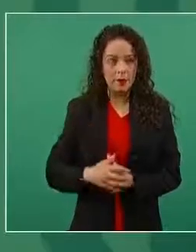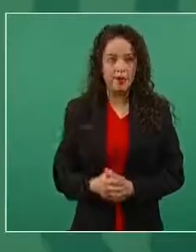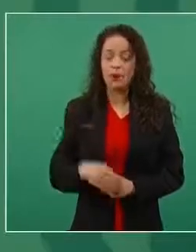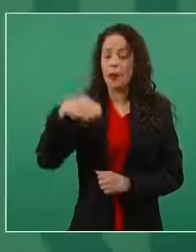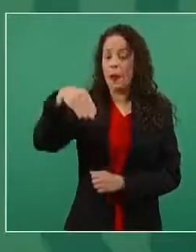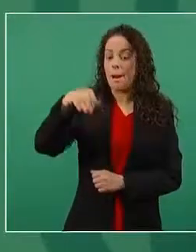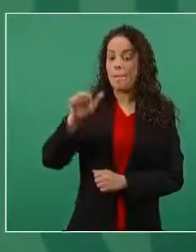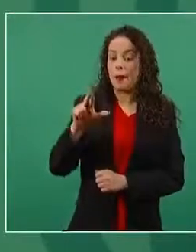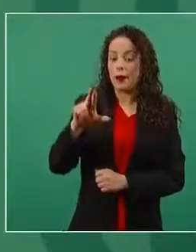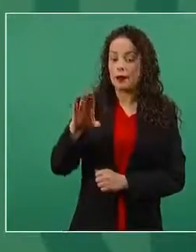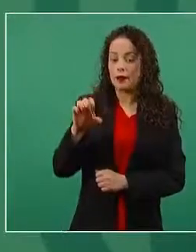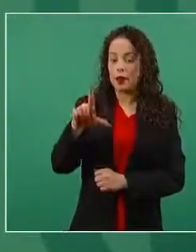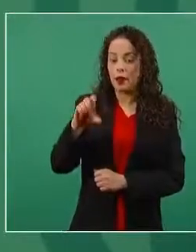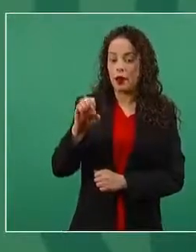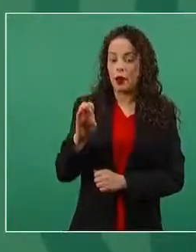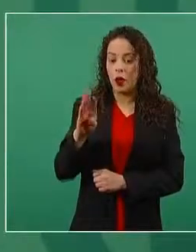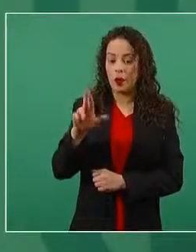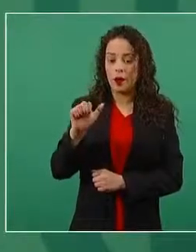Marcelo Ebrard